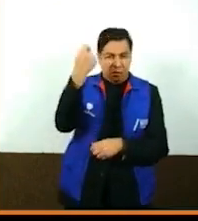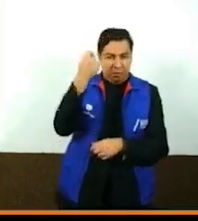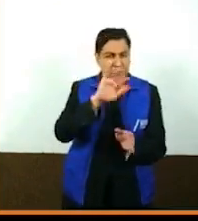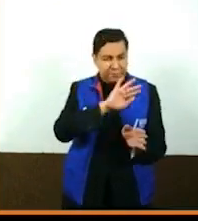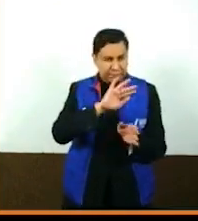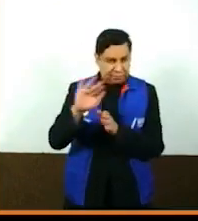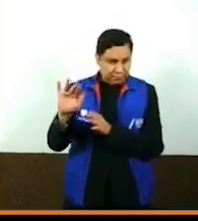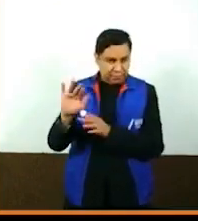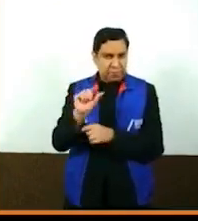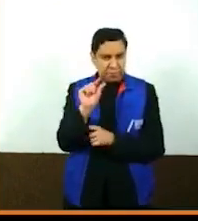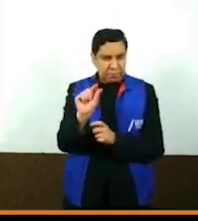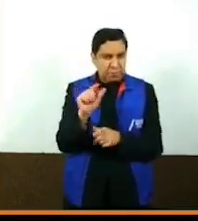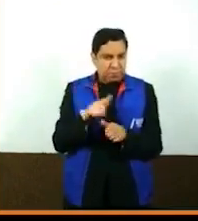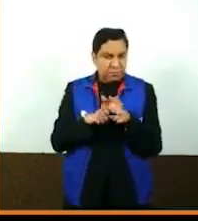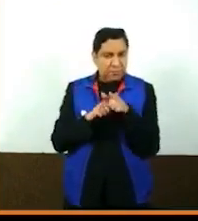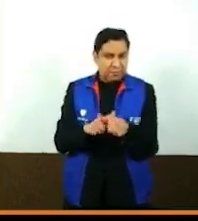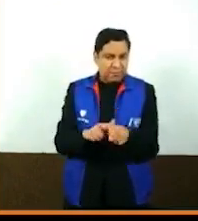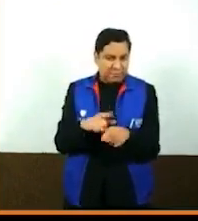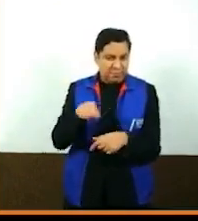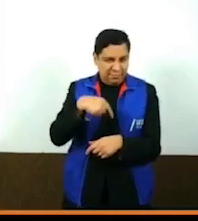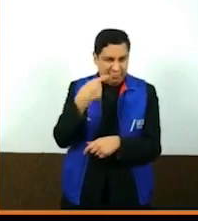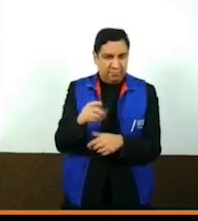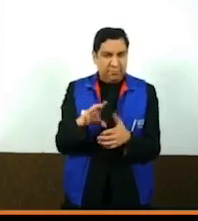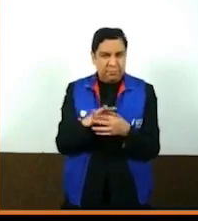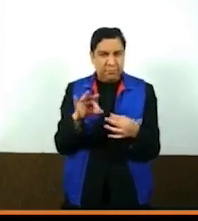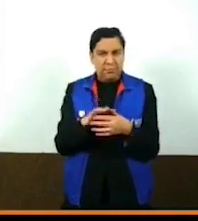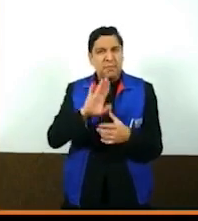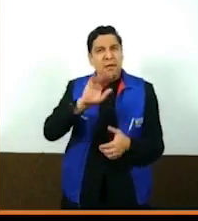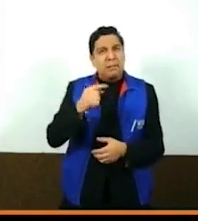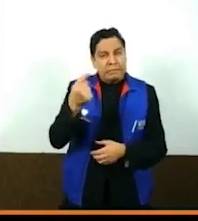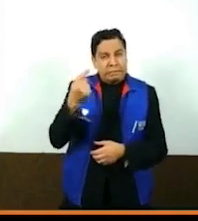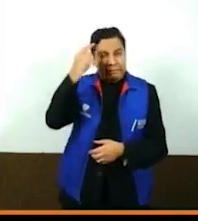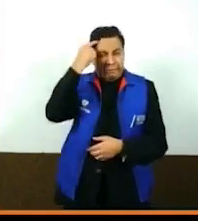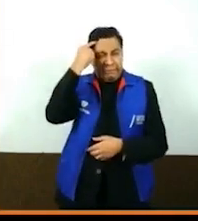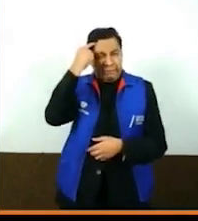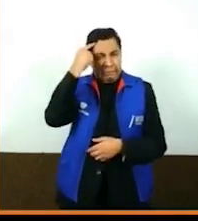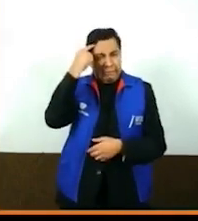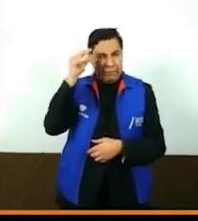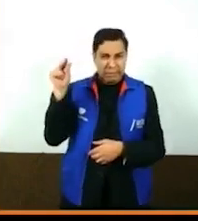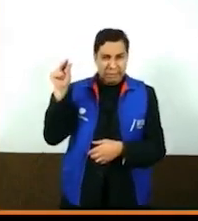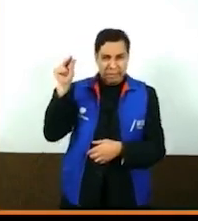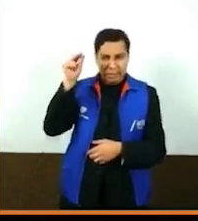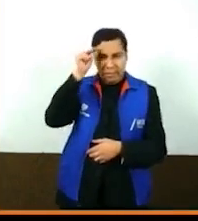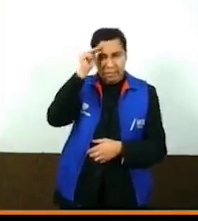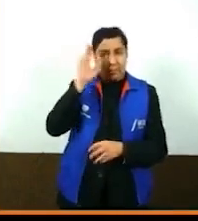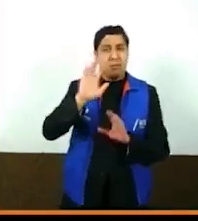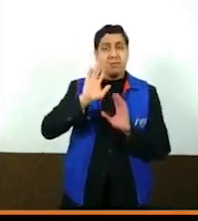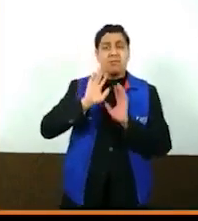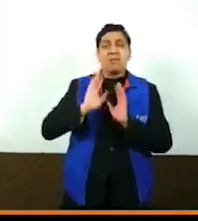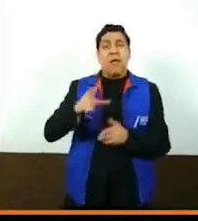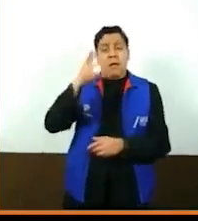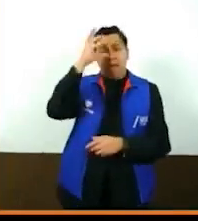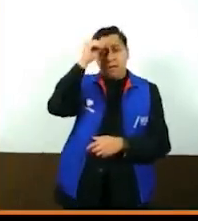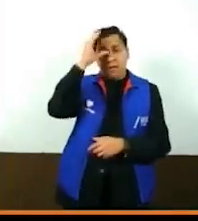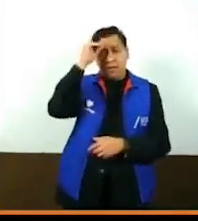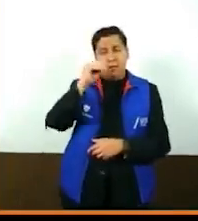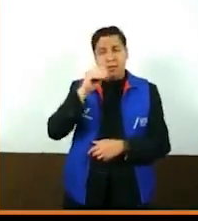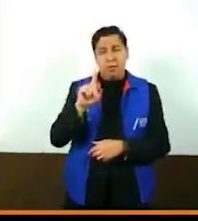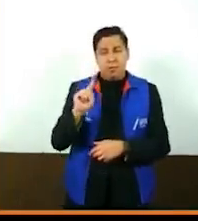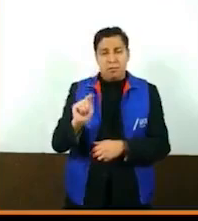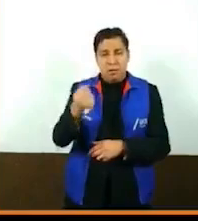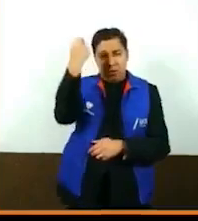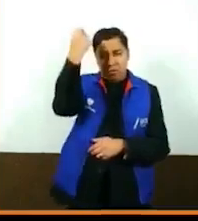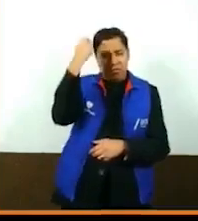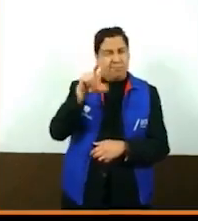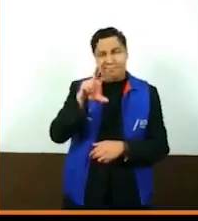pero pensamos que esto nos mete en un chip, así como en las películas, y ya sabemos tecnología, y no es cierto, ¿no?